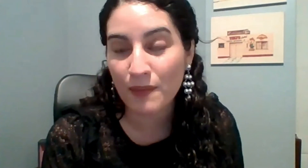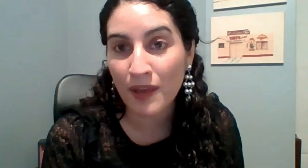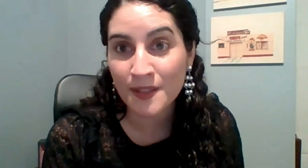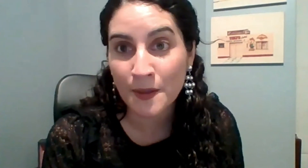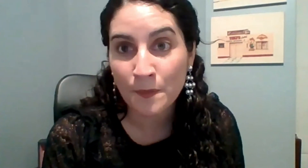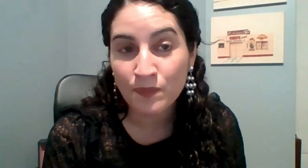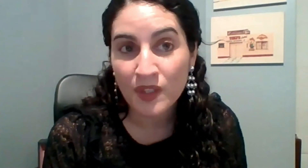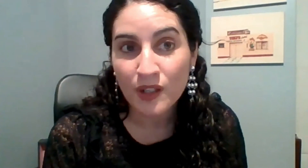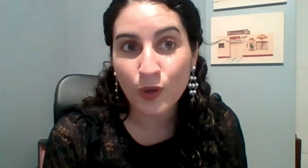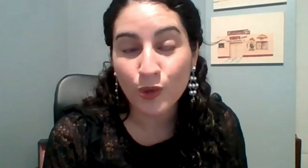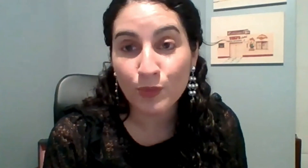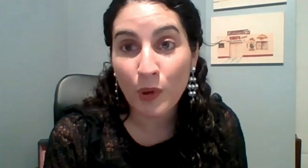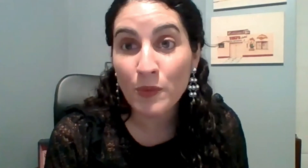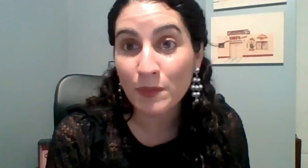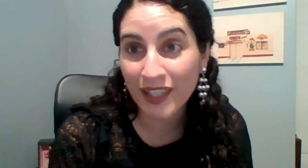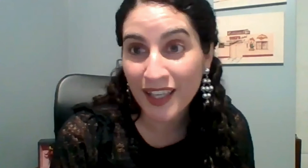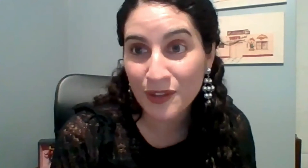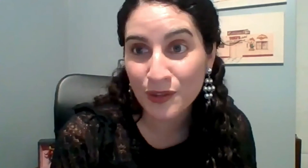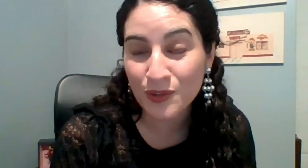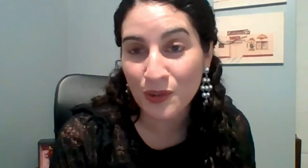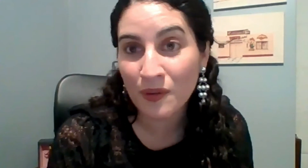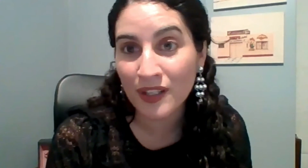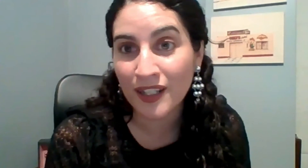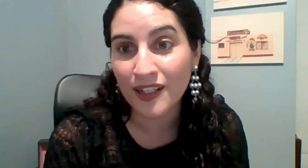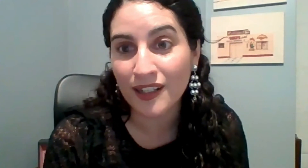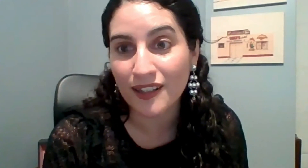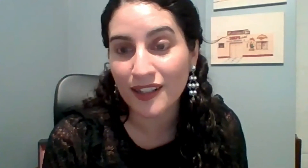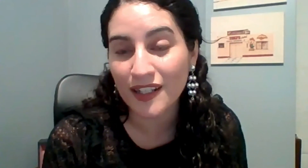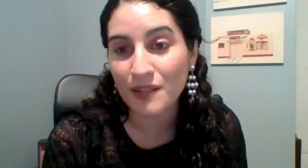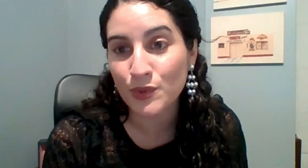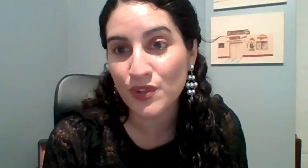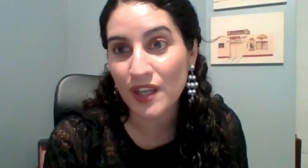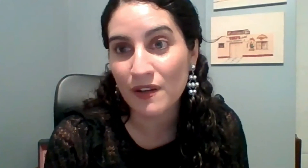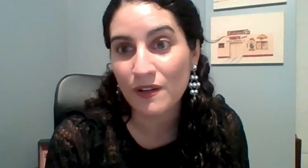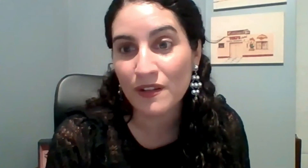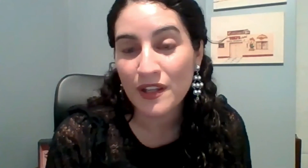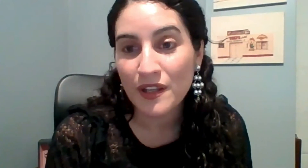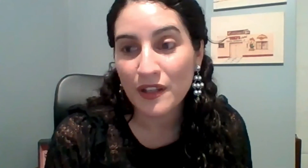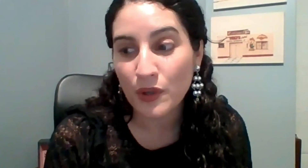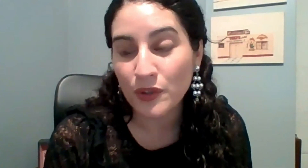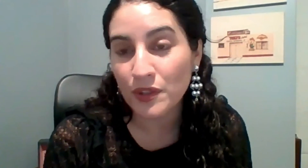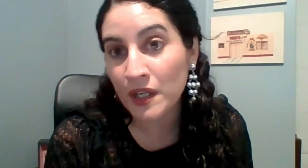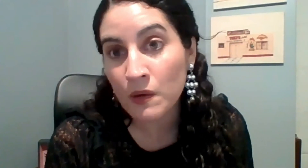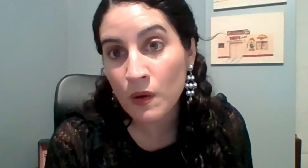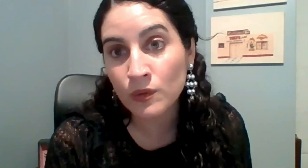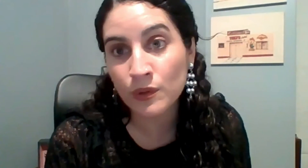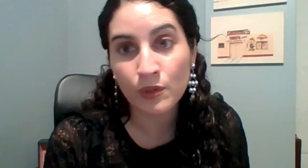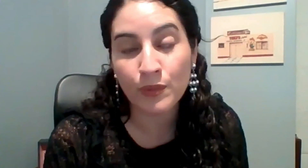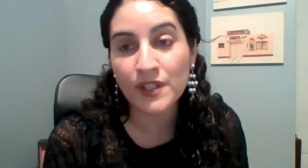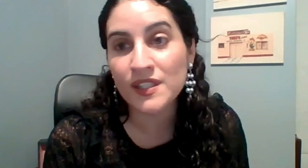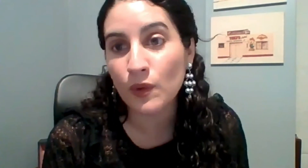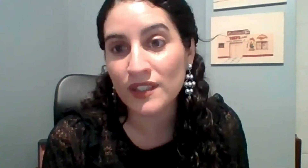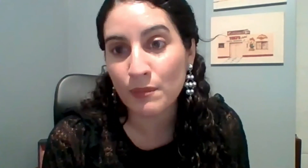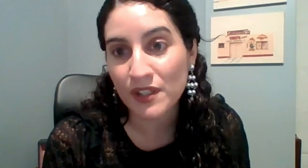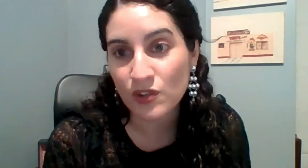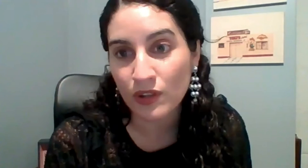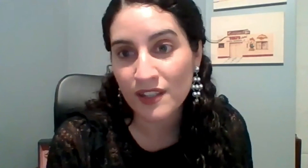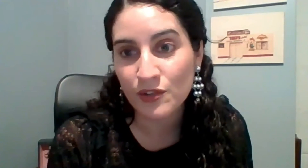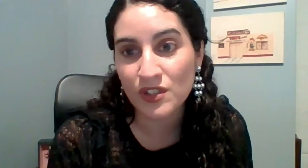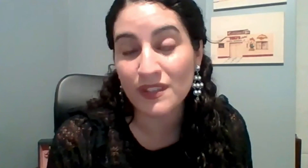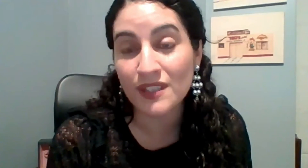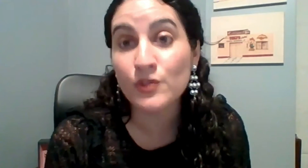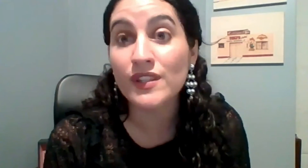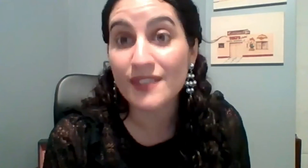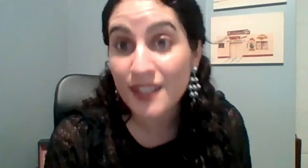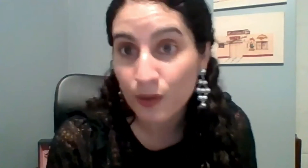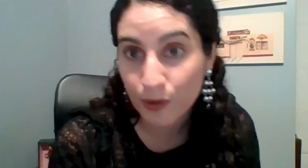trabajamos además con grupos muy pequeños, ¿no? En el museo, cuando llega un grupo de 50 personas,